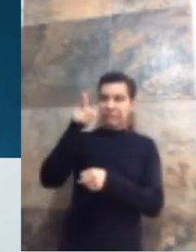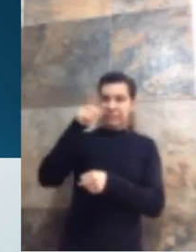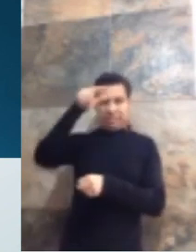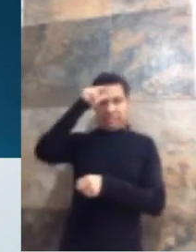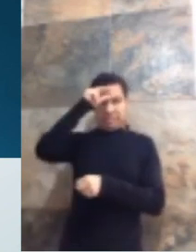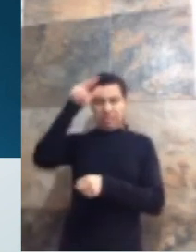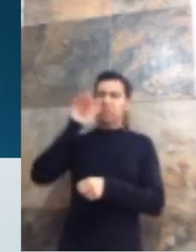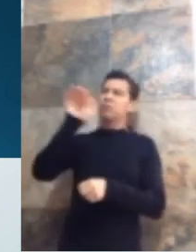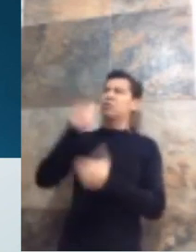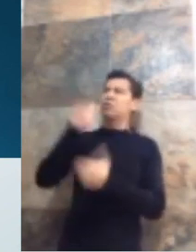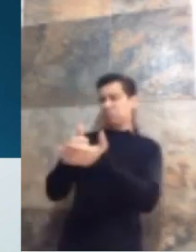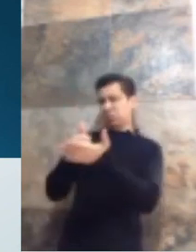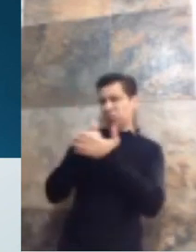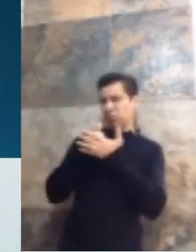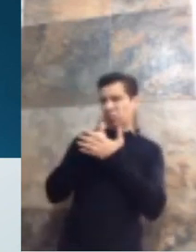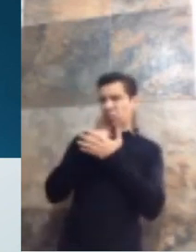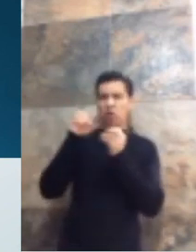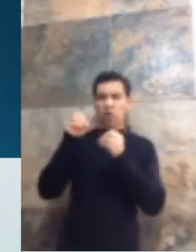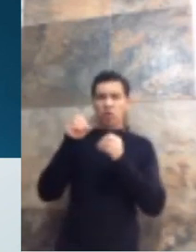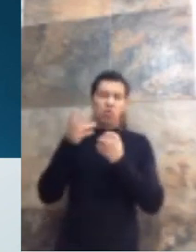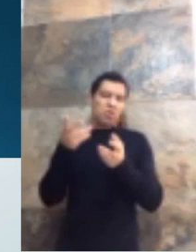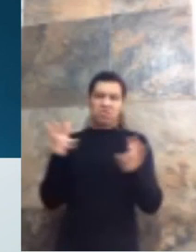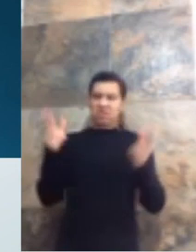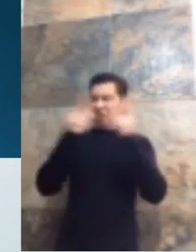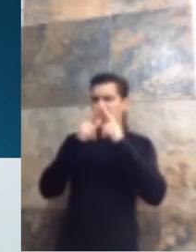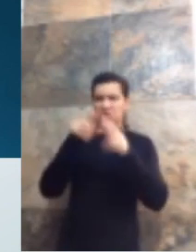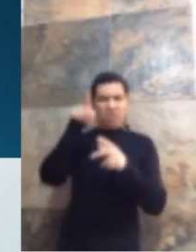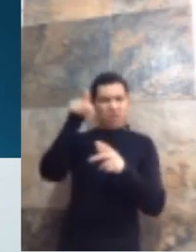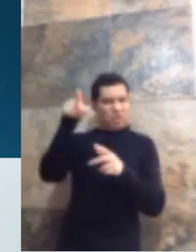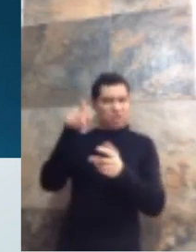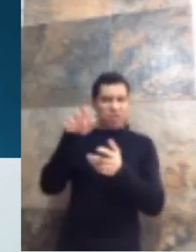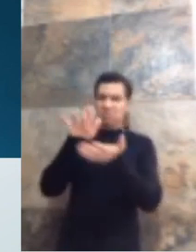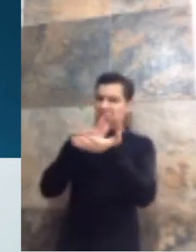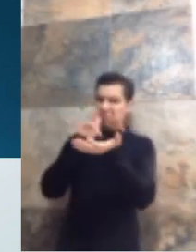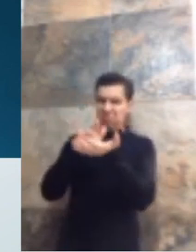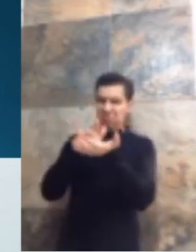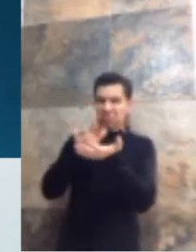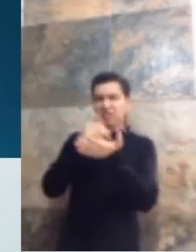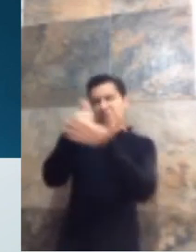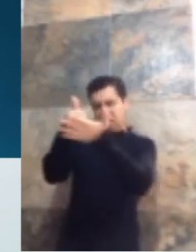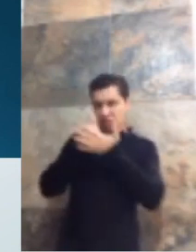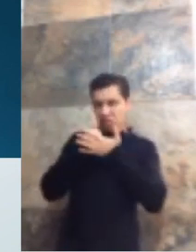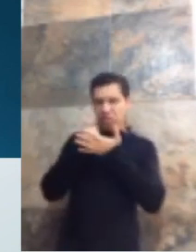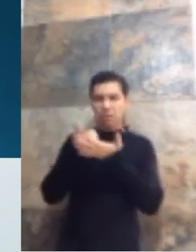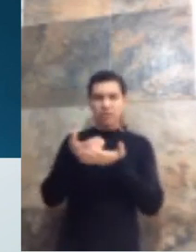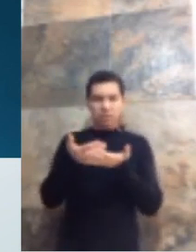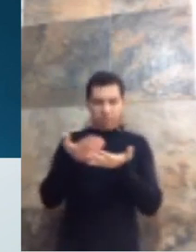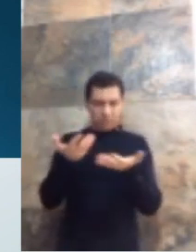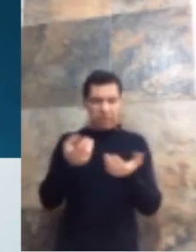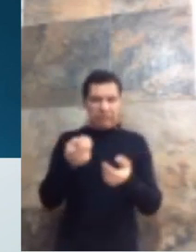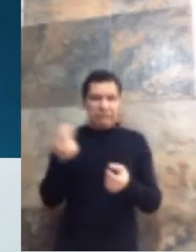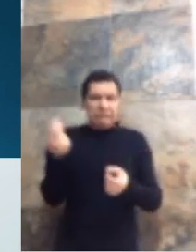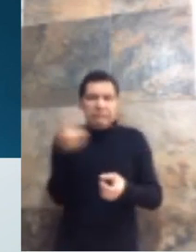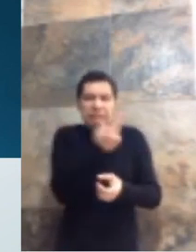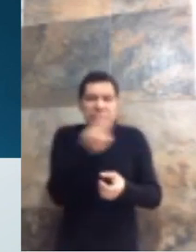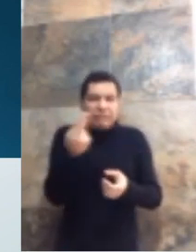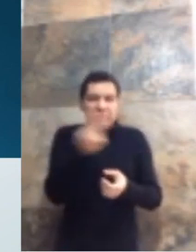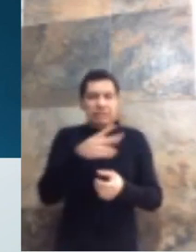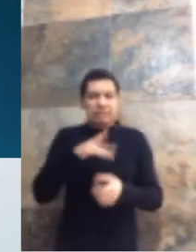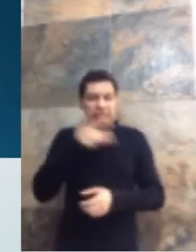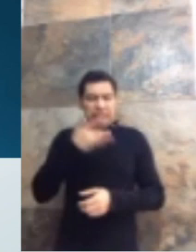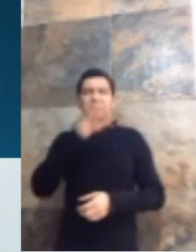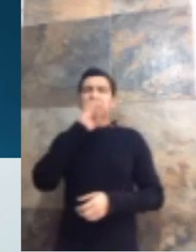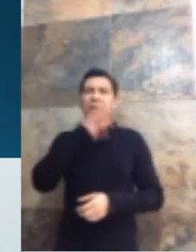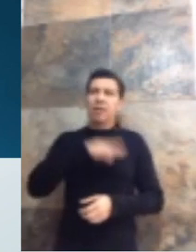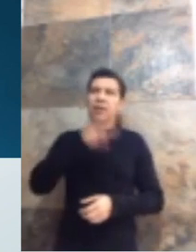le tenemos muy buena estima, etc. Lo primero que tenemos que hacer es normalizar el bienestar.